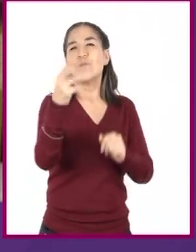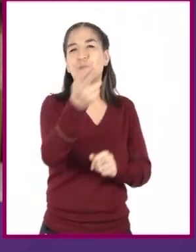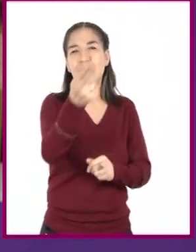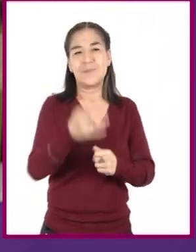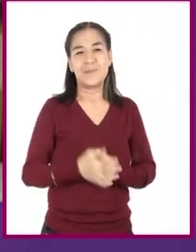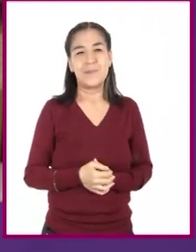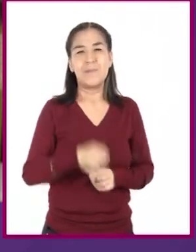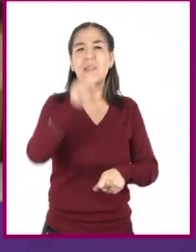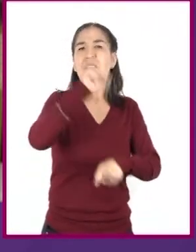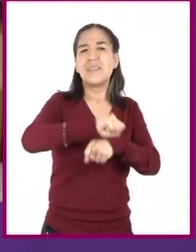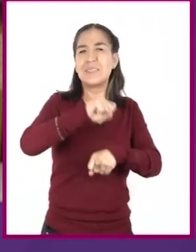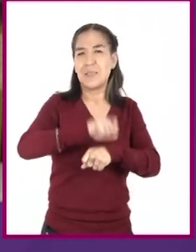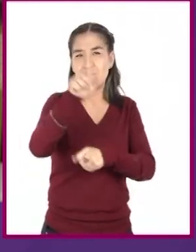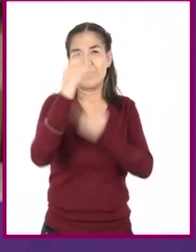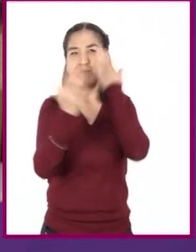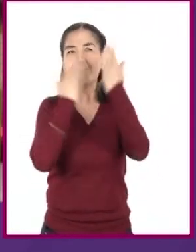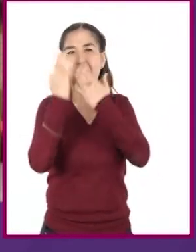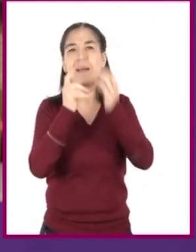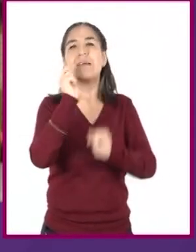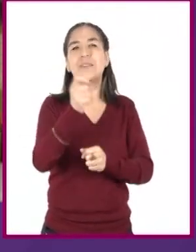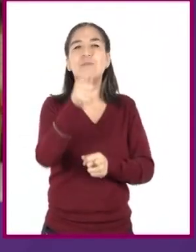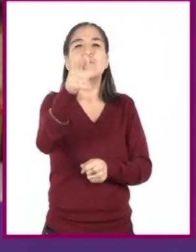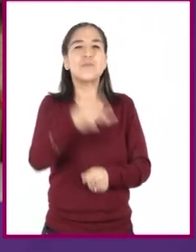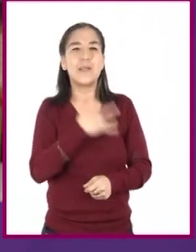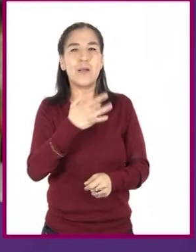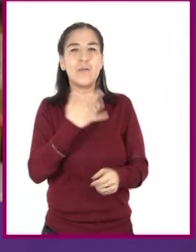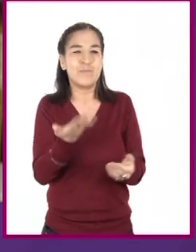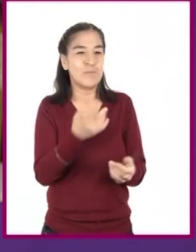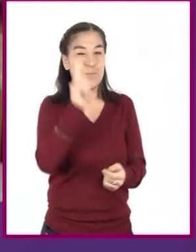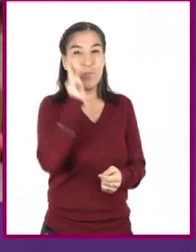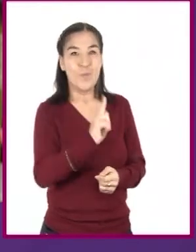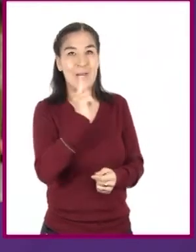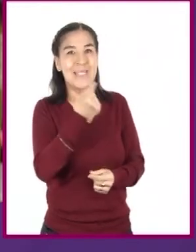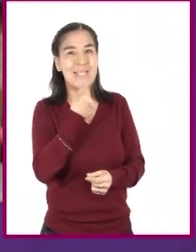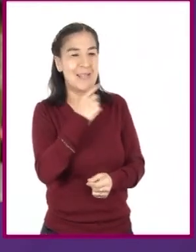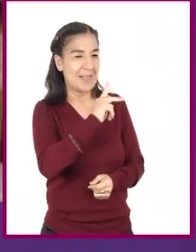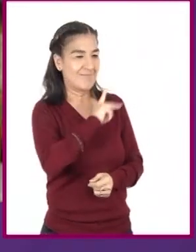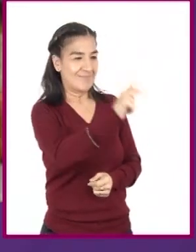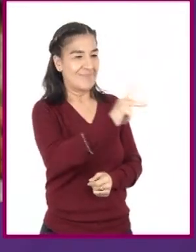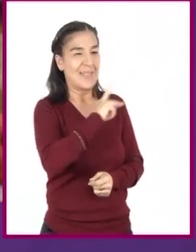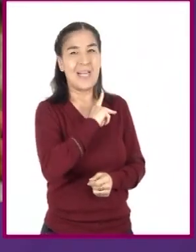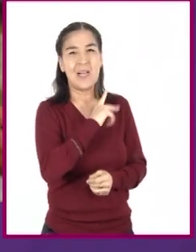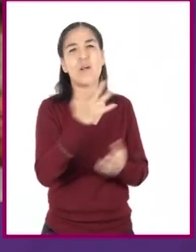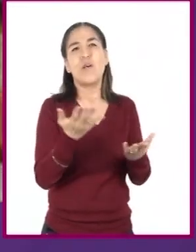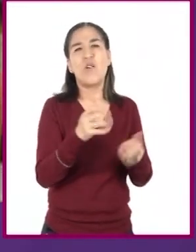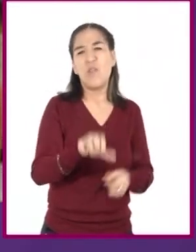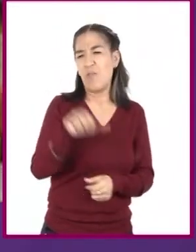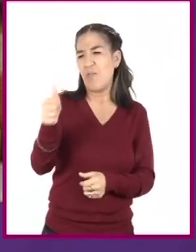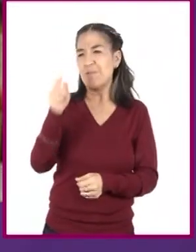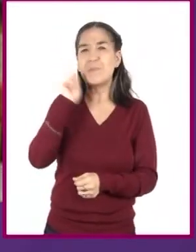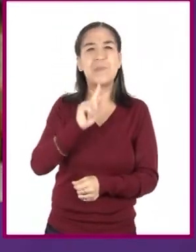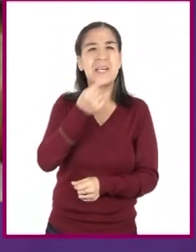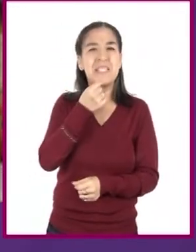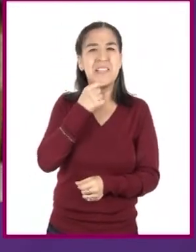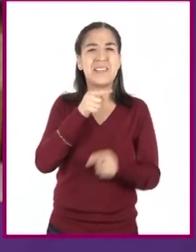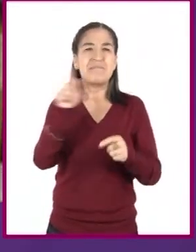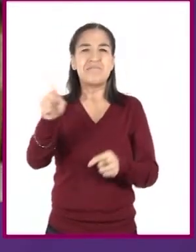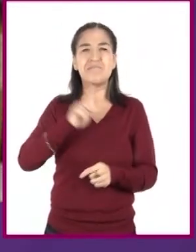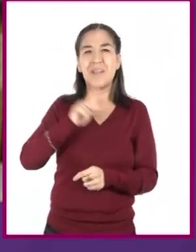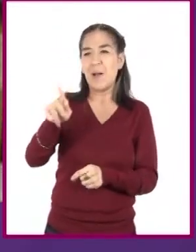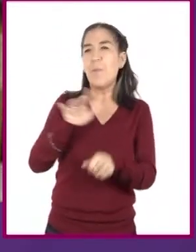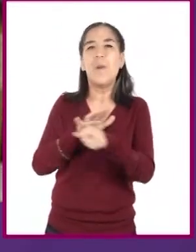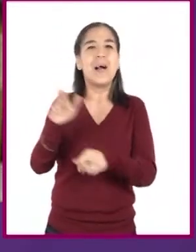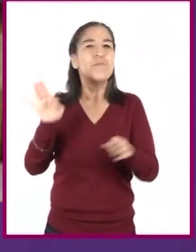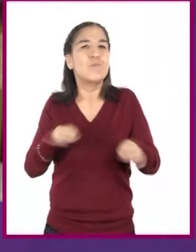secundaria seguramente suelen identificarse, si son niñas en este momento, con otras niñas. Por supuesto, importa mucho en el